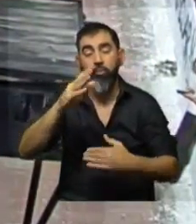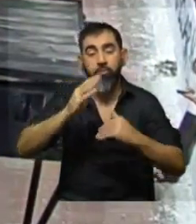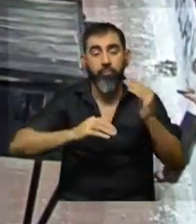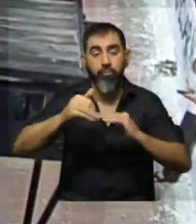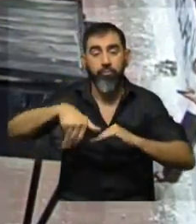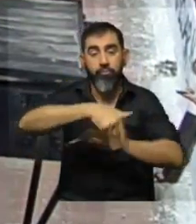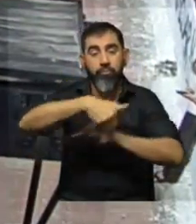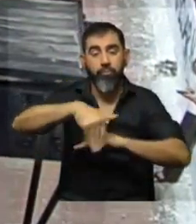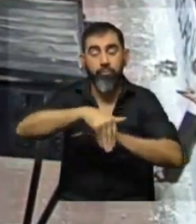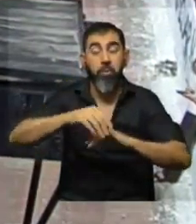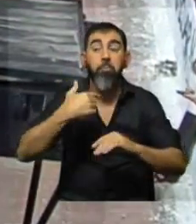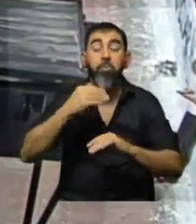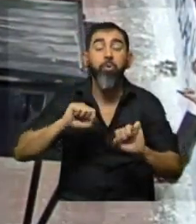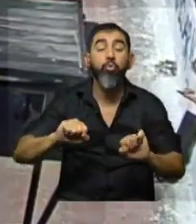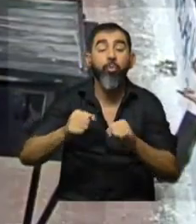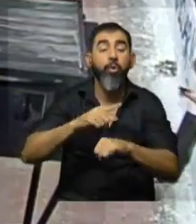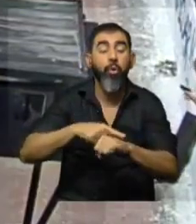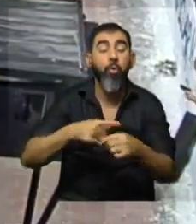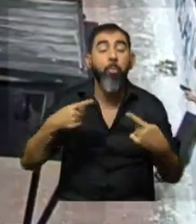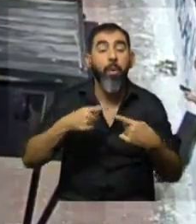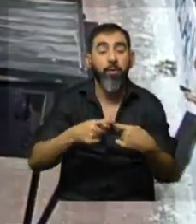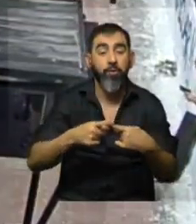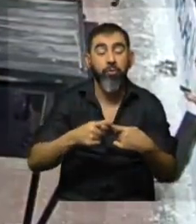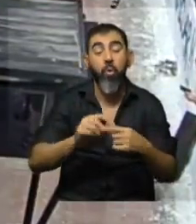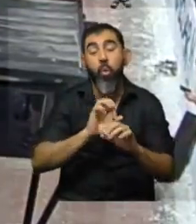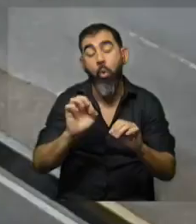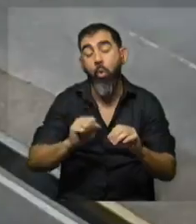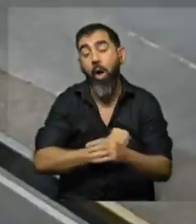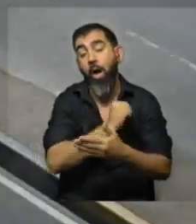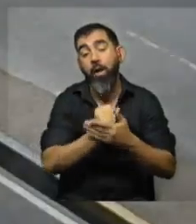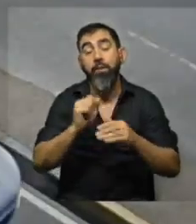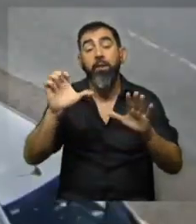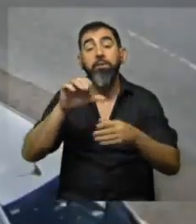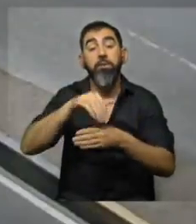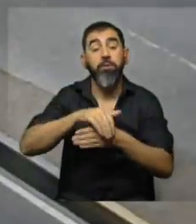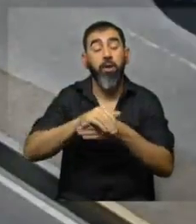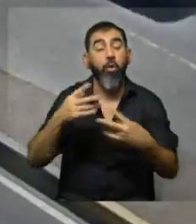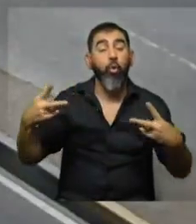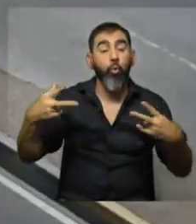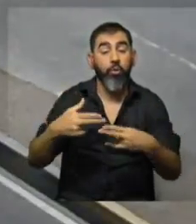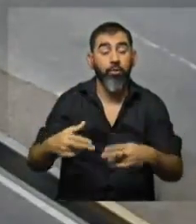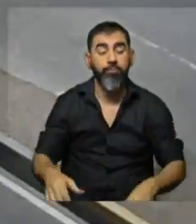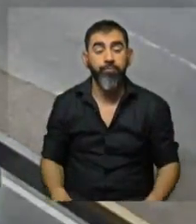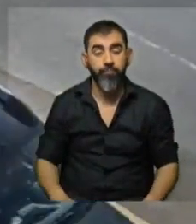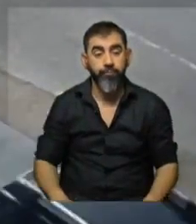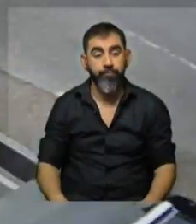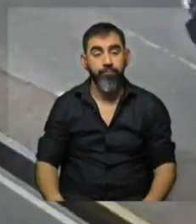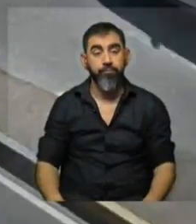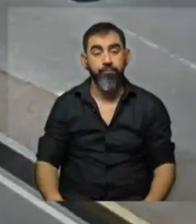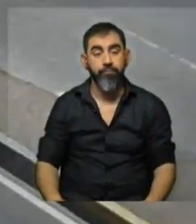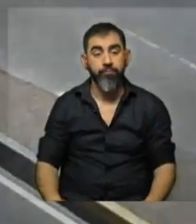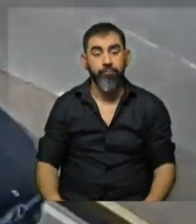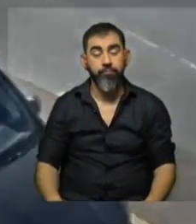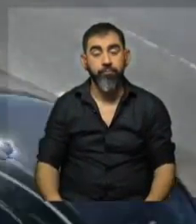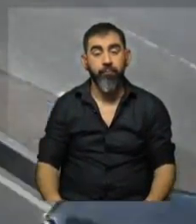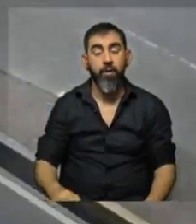Yo no sé si se suspende en el horario del partido. De 10 a 12. Pero hasta las 6 de la tarde va a estar cortado el tránsito. Bien. También en